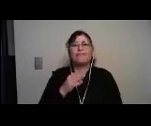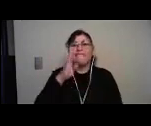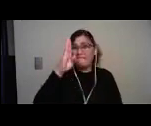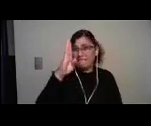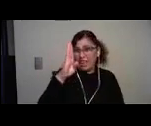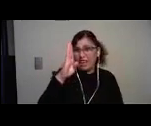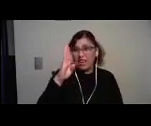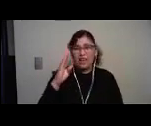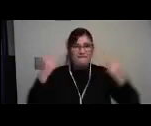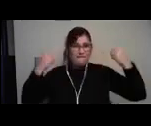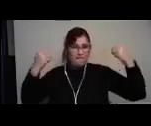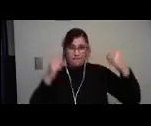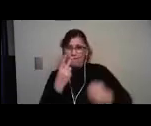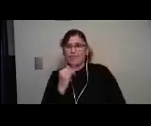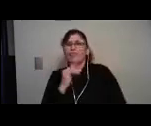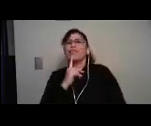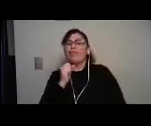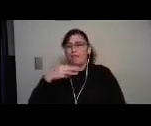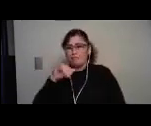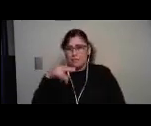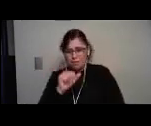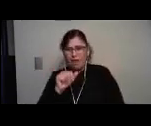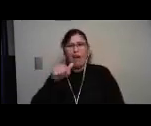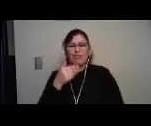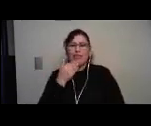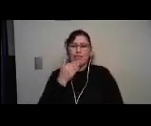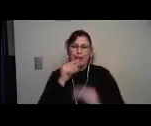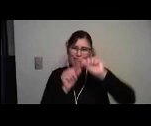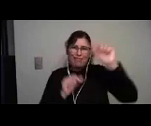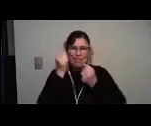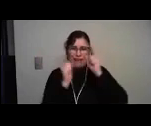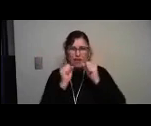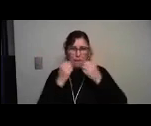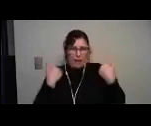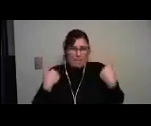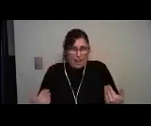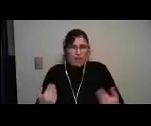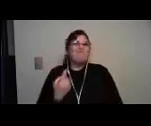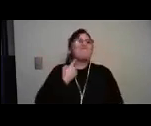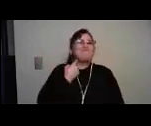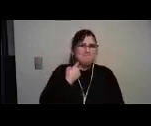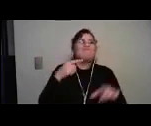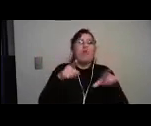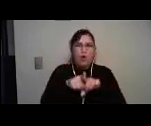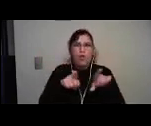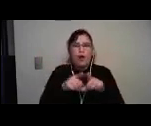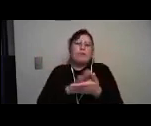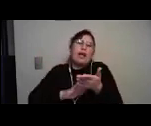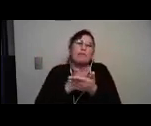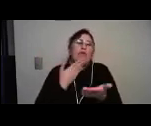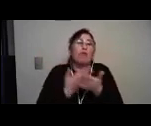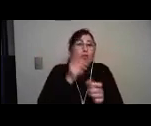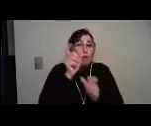¿ya? También se altera la funcionalidad de los nervios periféricos, ¿ya? Y esto particularmente cuando hay personas